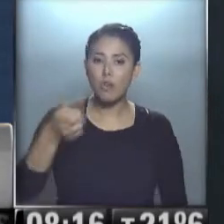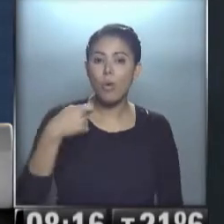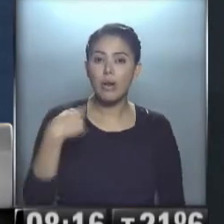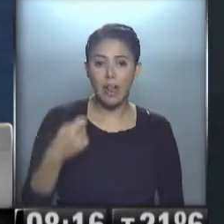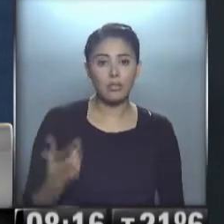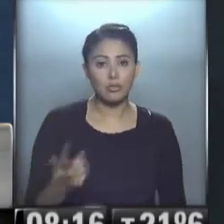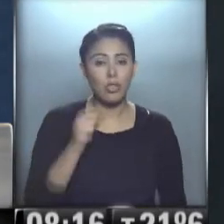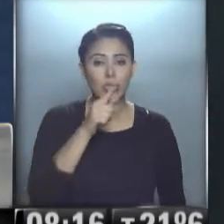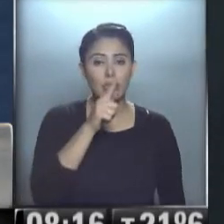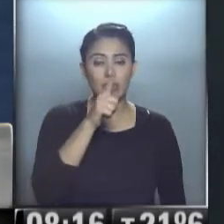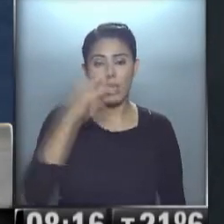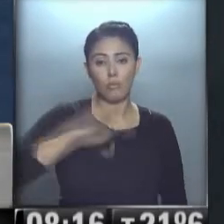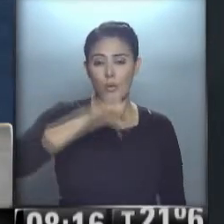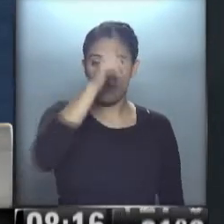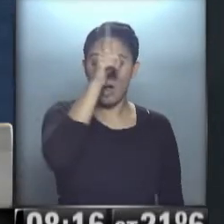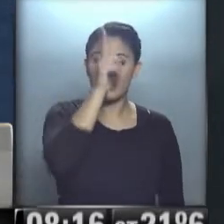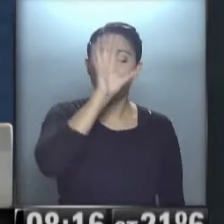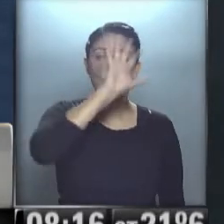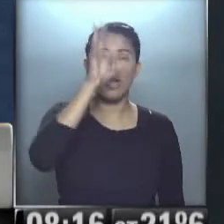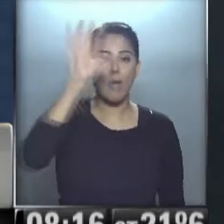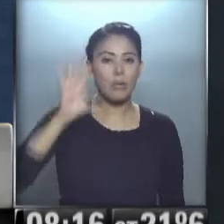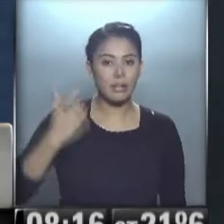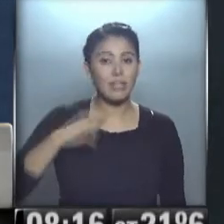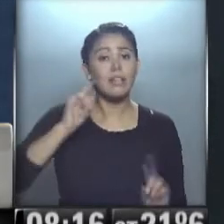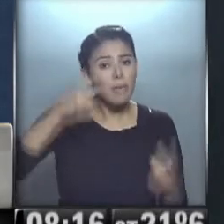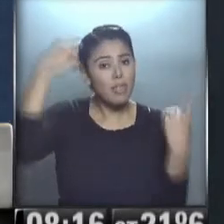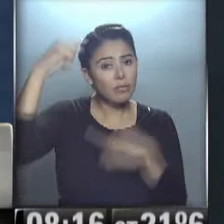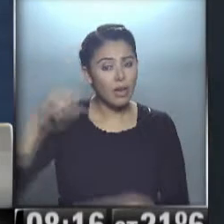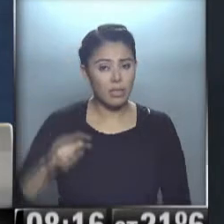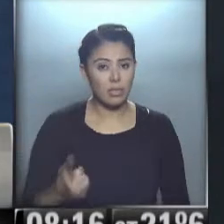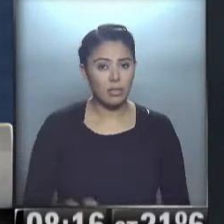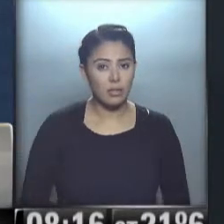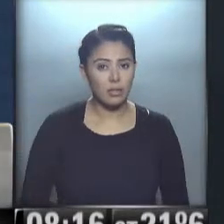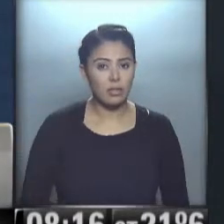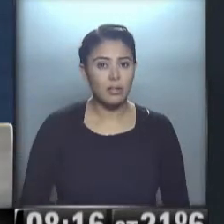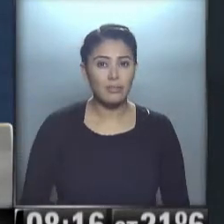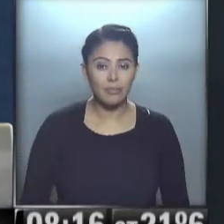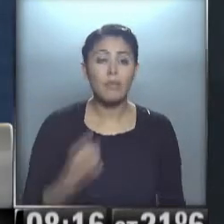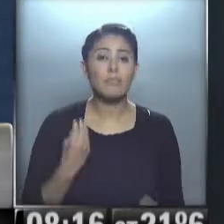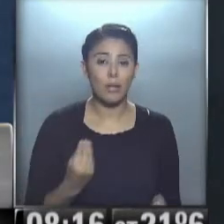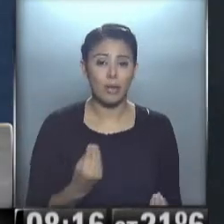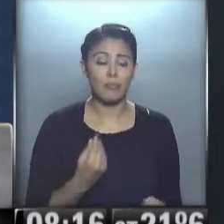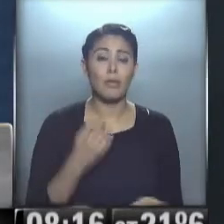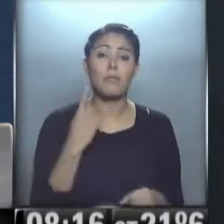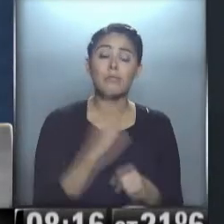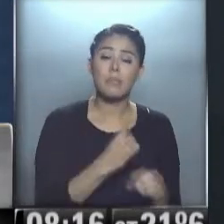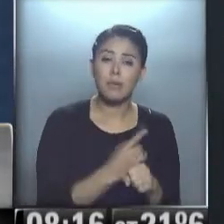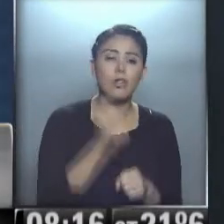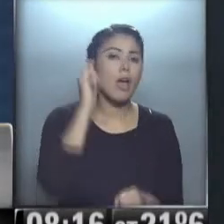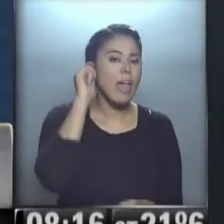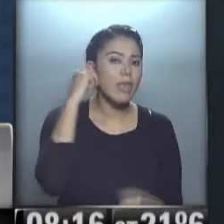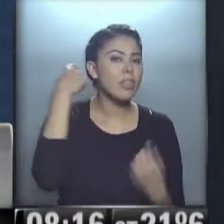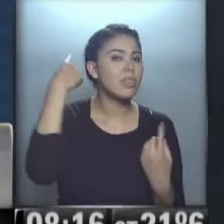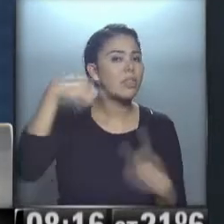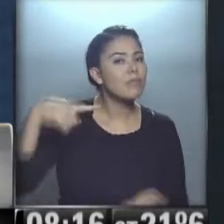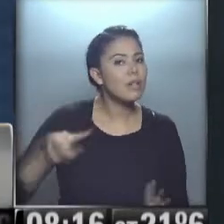sistemas policiales en las provincias argentinas es muy distinto. Primero, porque se jubilan a una edad diferente y